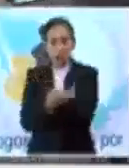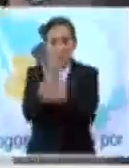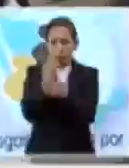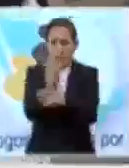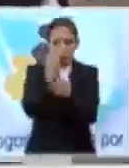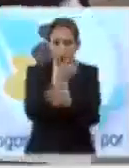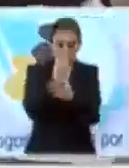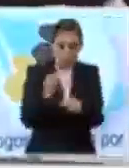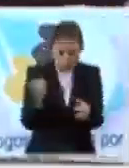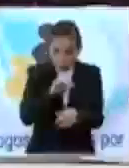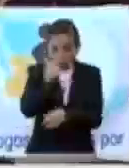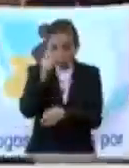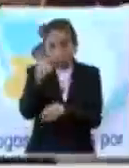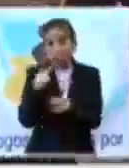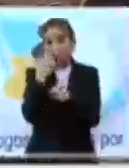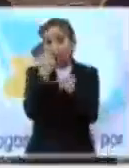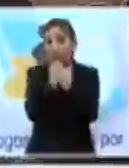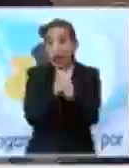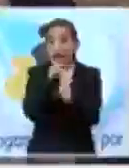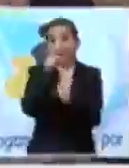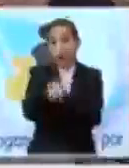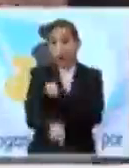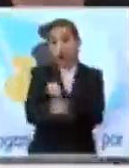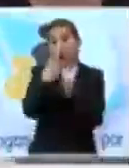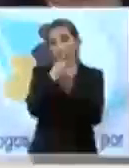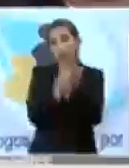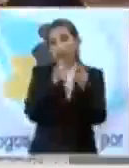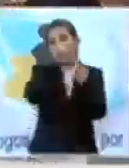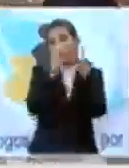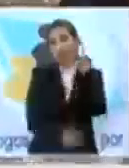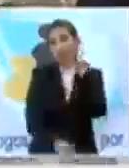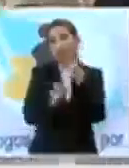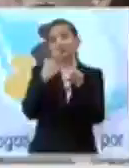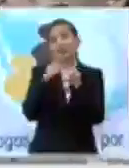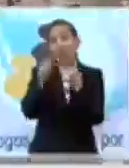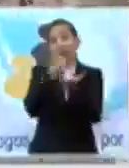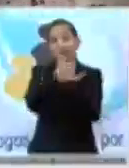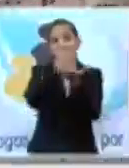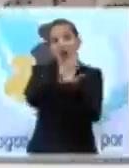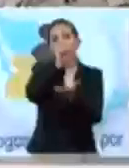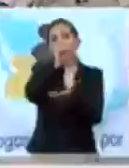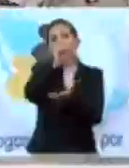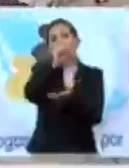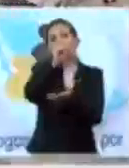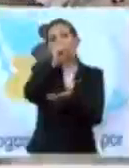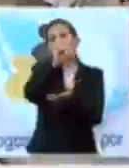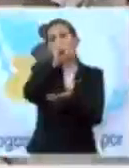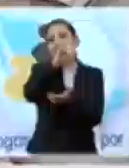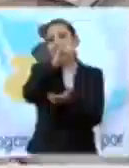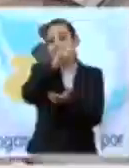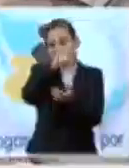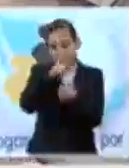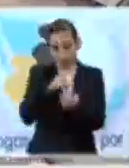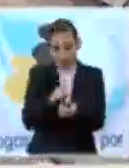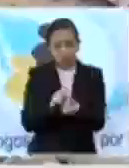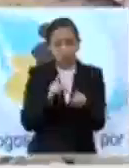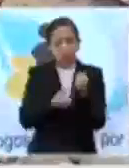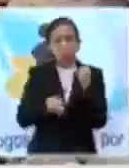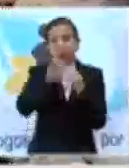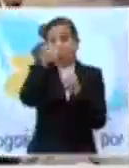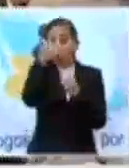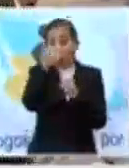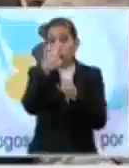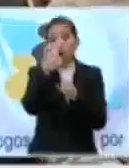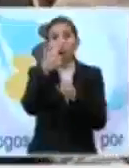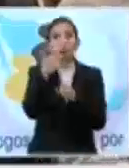a surgir. Son los años donde estuvo operando el Programa Nacional de Solidaridad, el PRONASOL. Y uno de